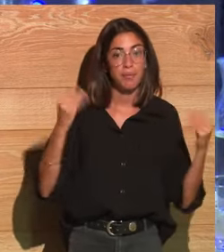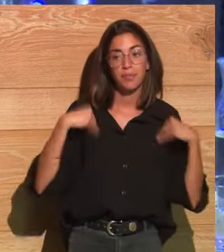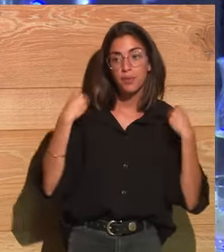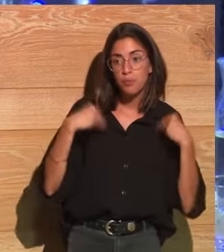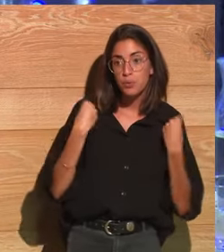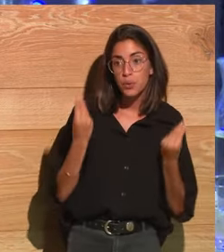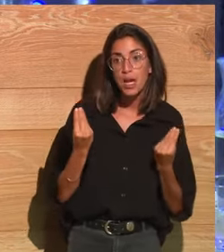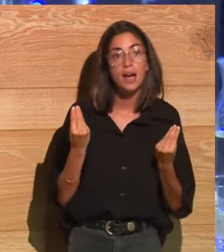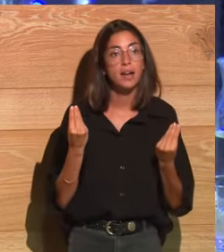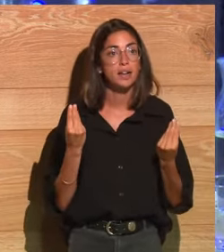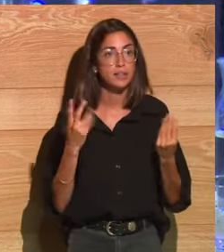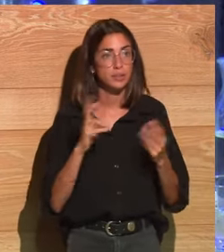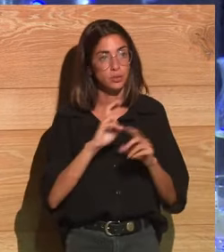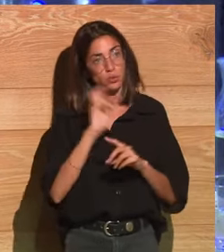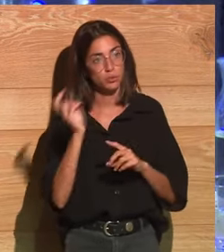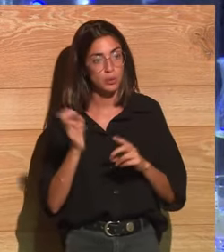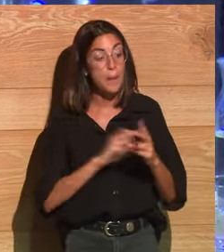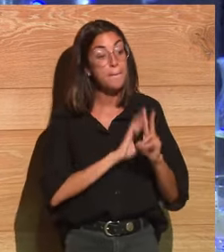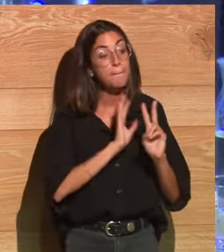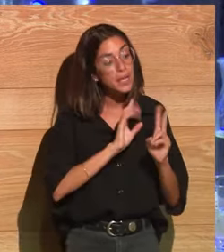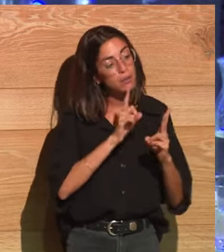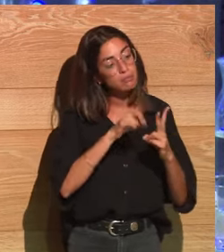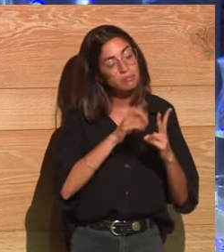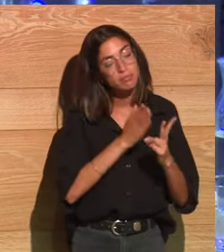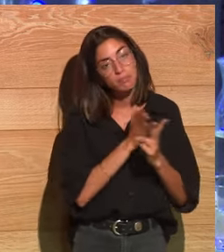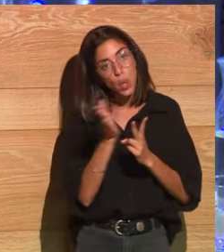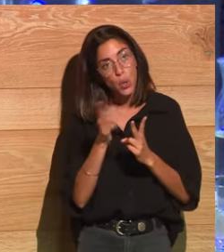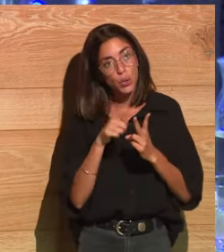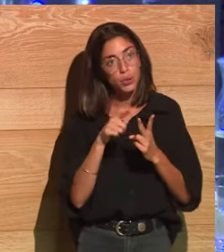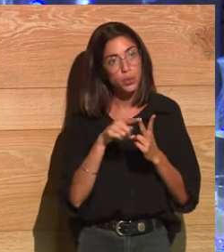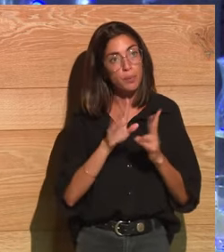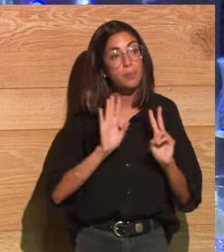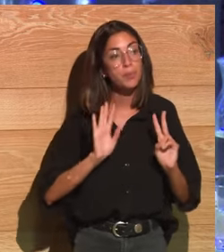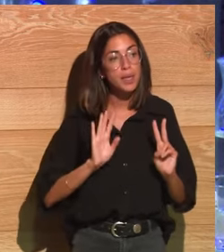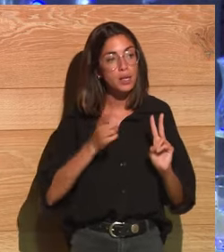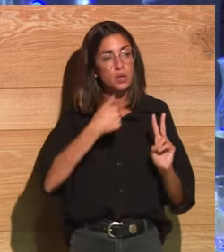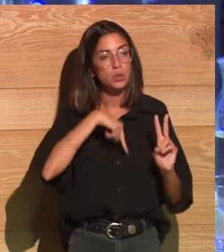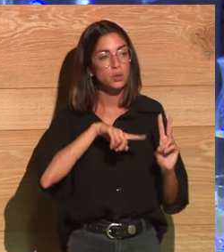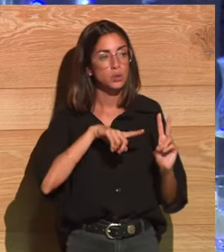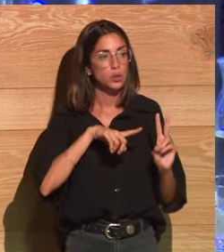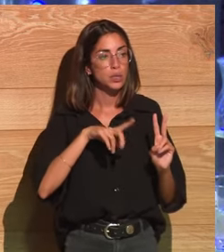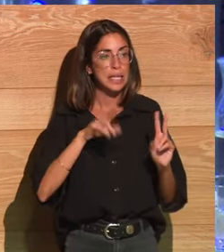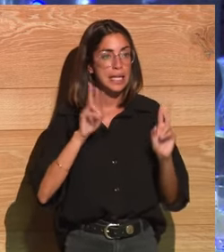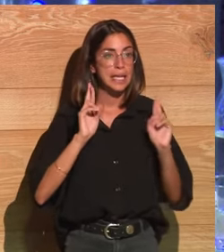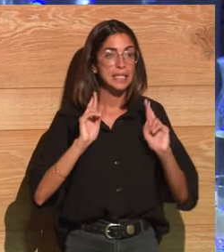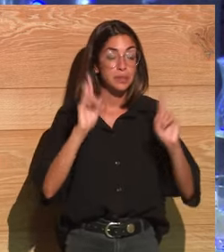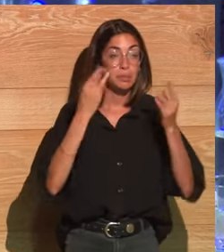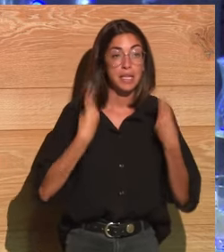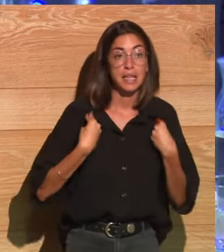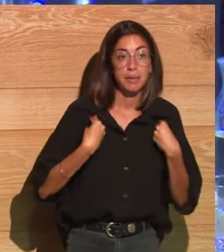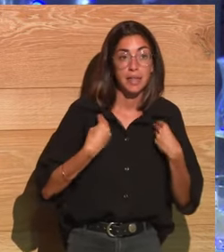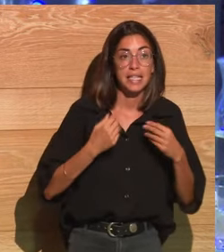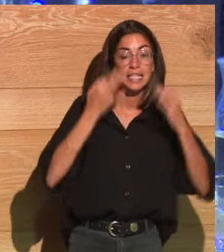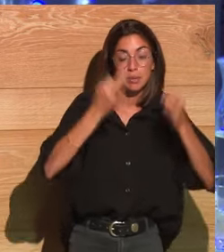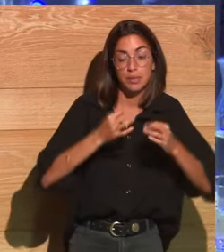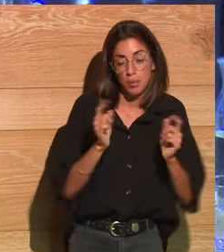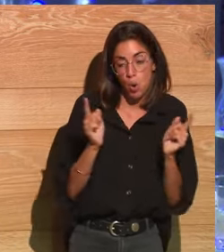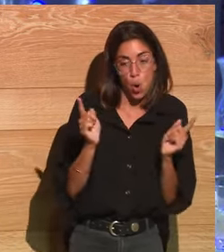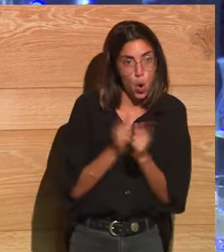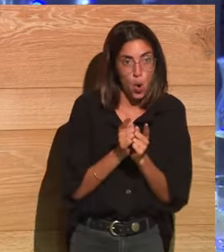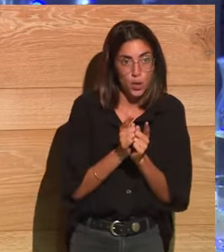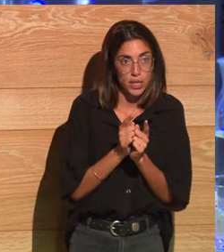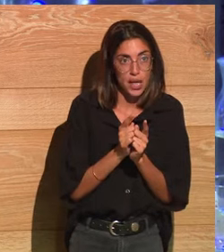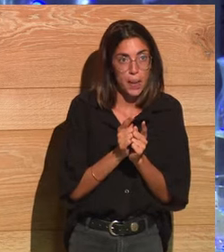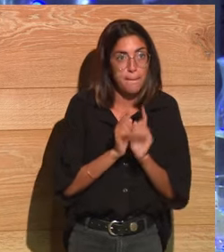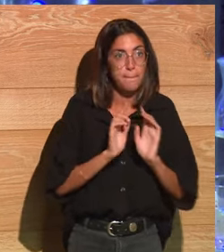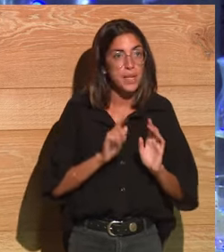estos achaques. Esto por un lado. Y sin embargo, a pesar de que esa esperanza de vida siempre ha sido corta, hay